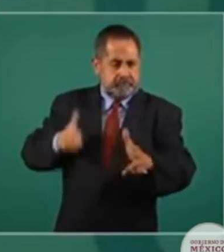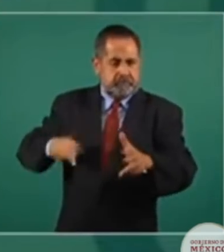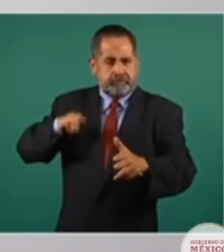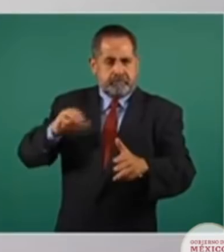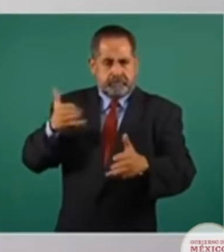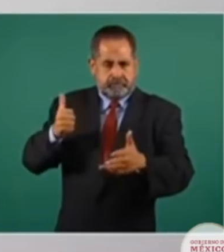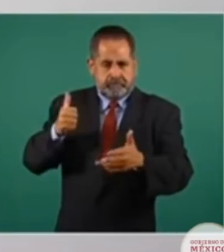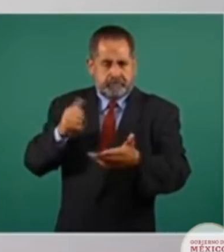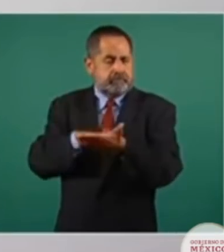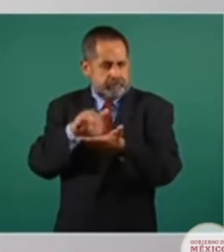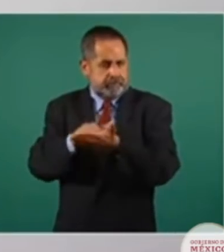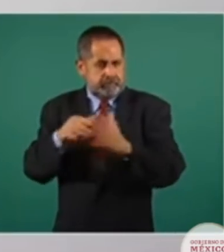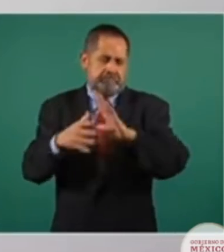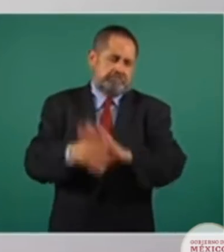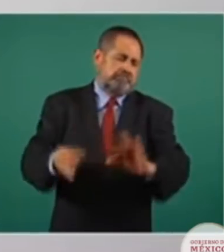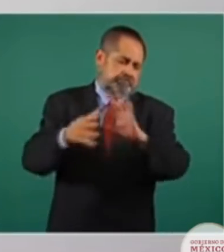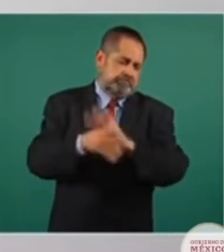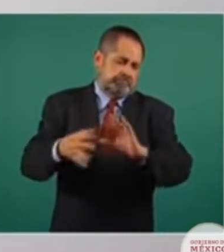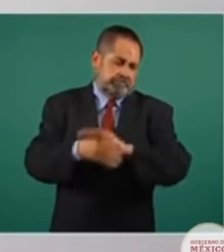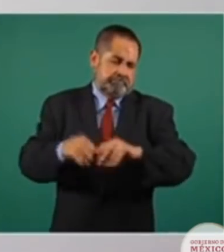fíjense lo que son